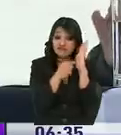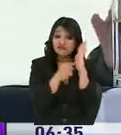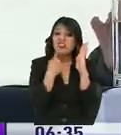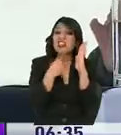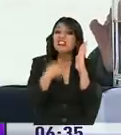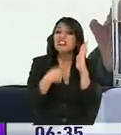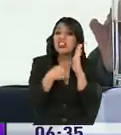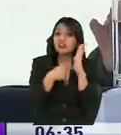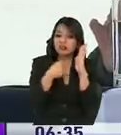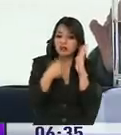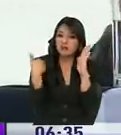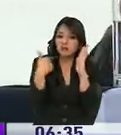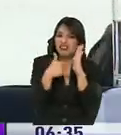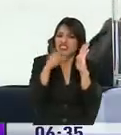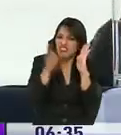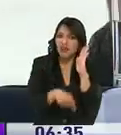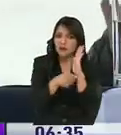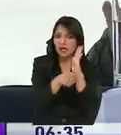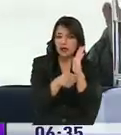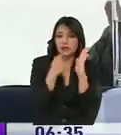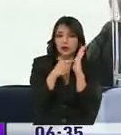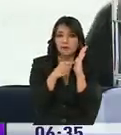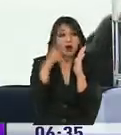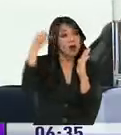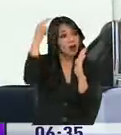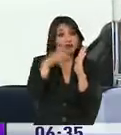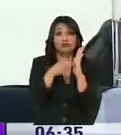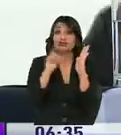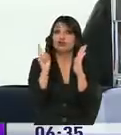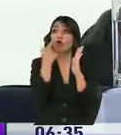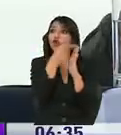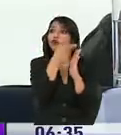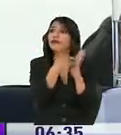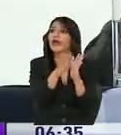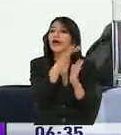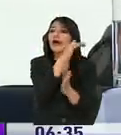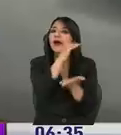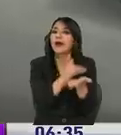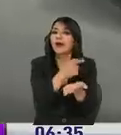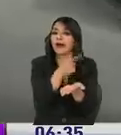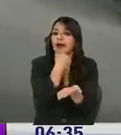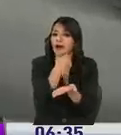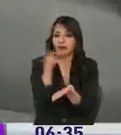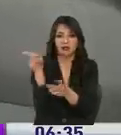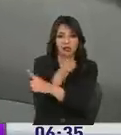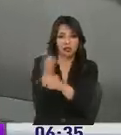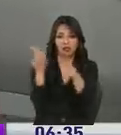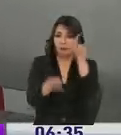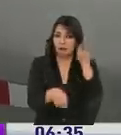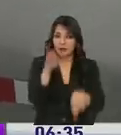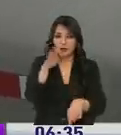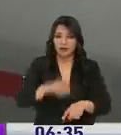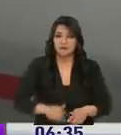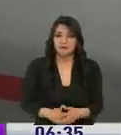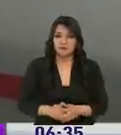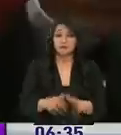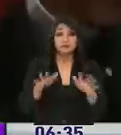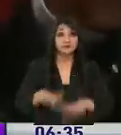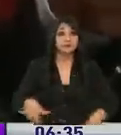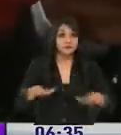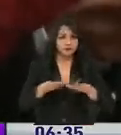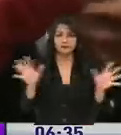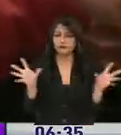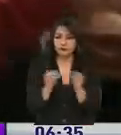producto. No se puede subrepticiamente engañar al consumidor. Según las autoridades, el sector contaría con la